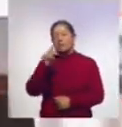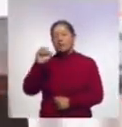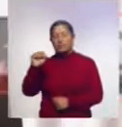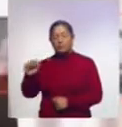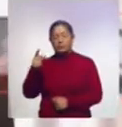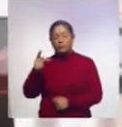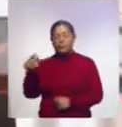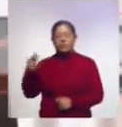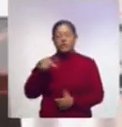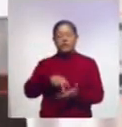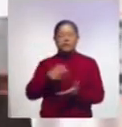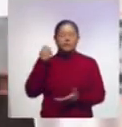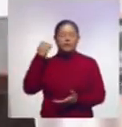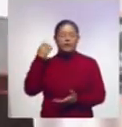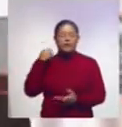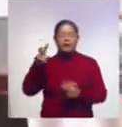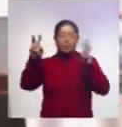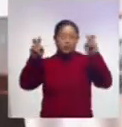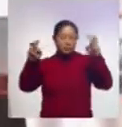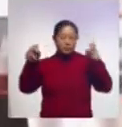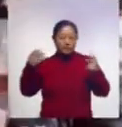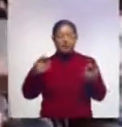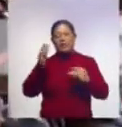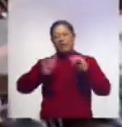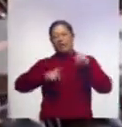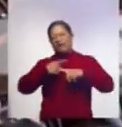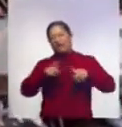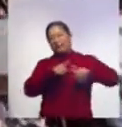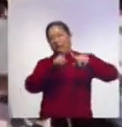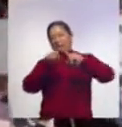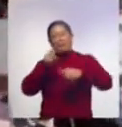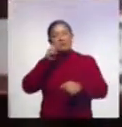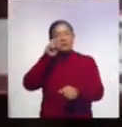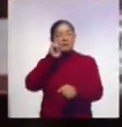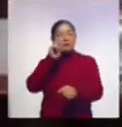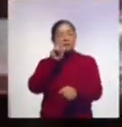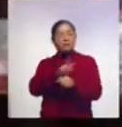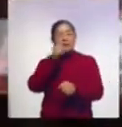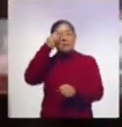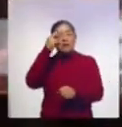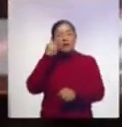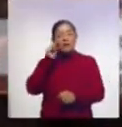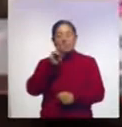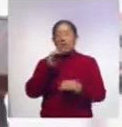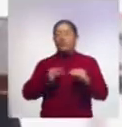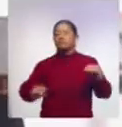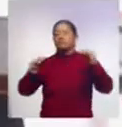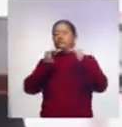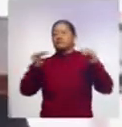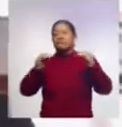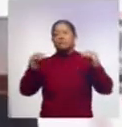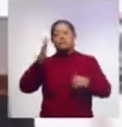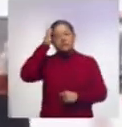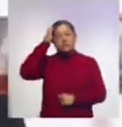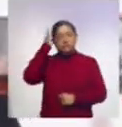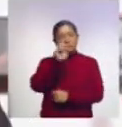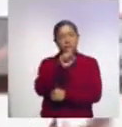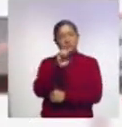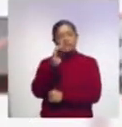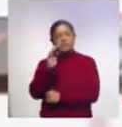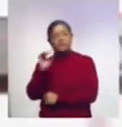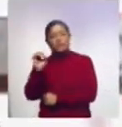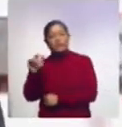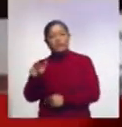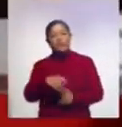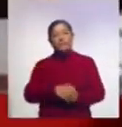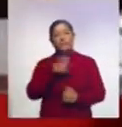el Foro sobre Diversidad Sexual para capacitar a funcionarios en temas de igualdad e inclusión. El titular de la CEPOL, Lenin Calva Pérez, resaltó que